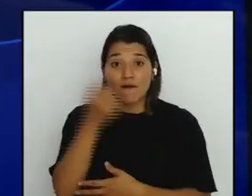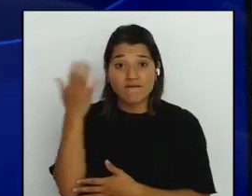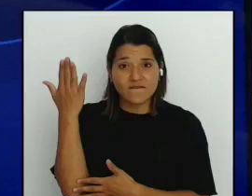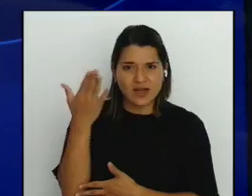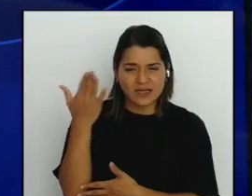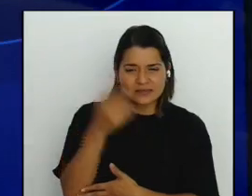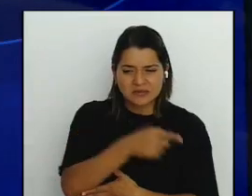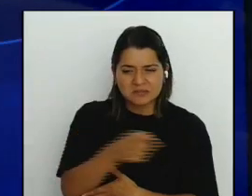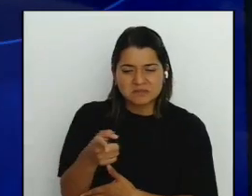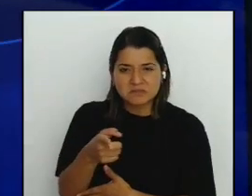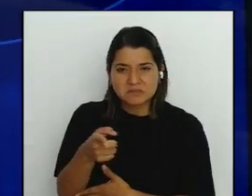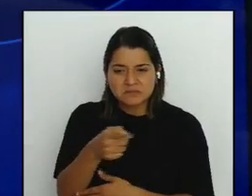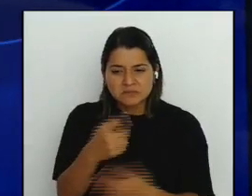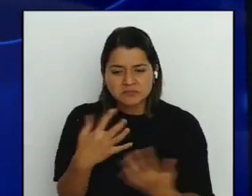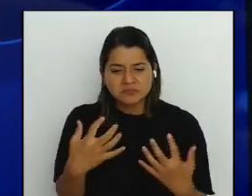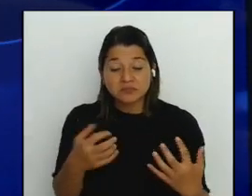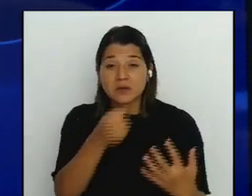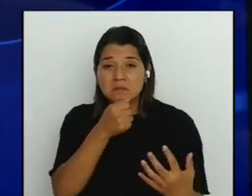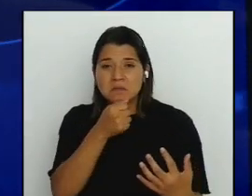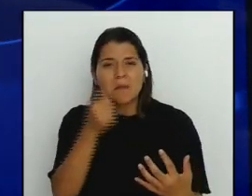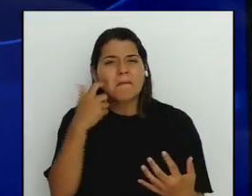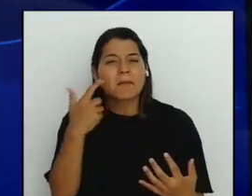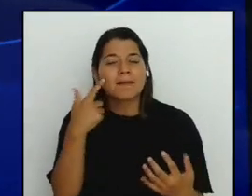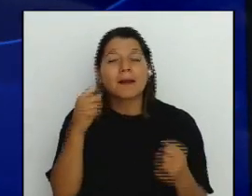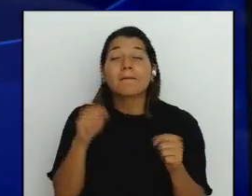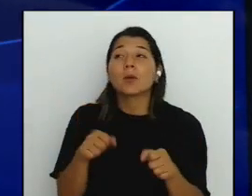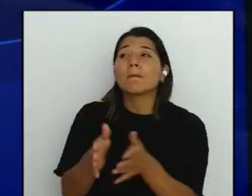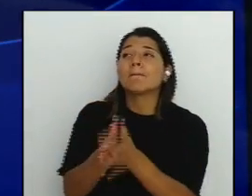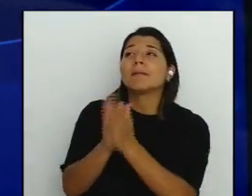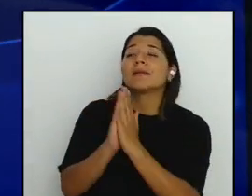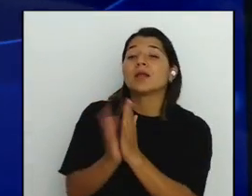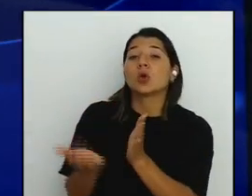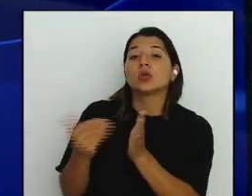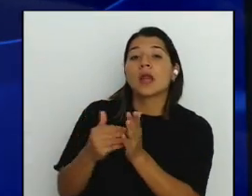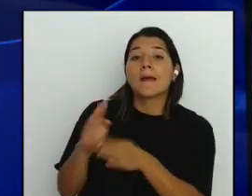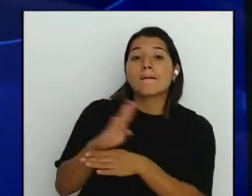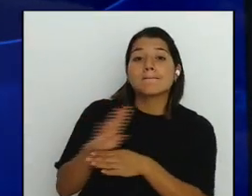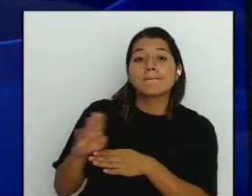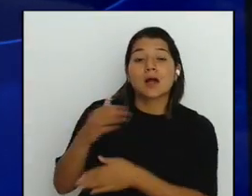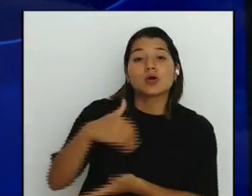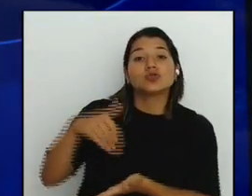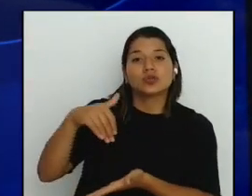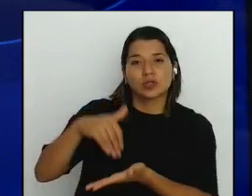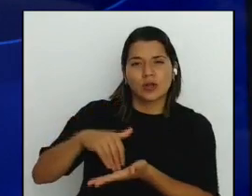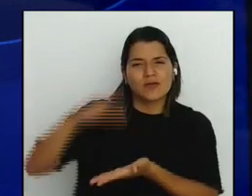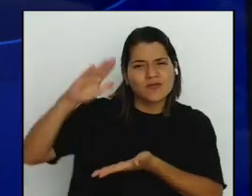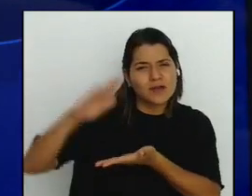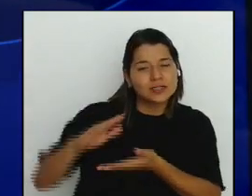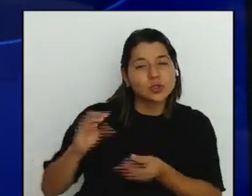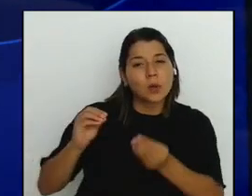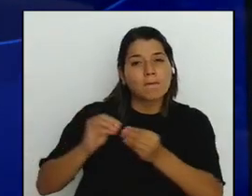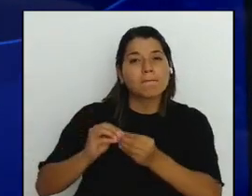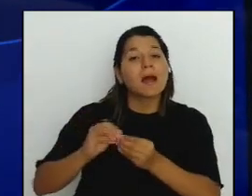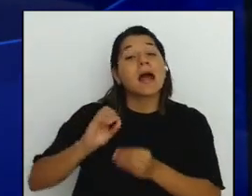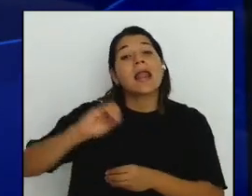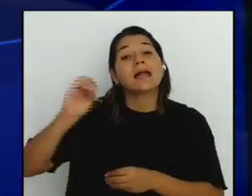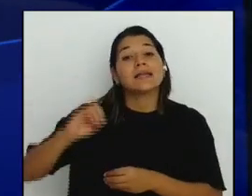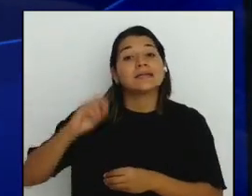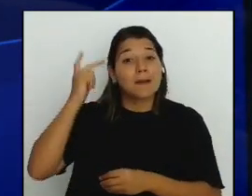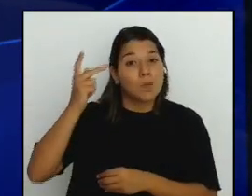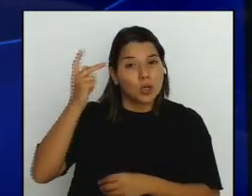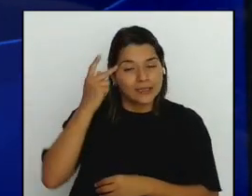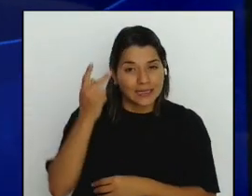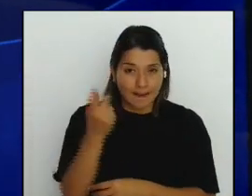solicitarle nuevamente al Banco Central una reducción más significativa de la tasa política monetaria. Y es que recordemos